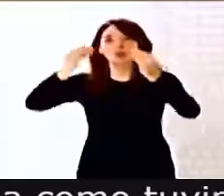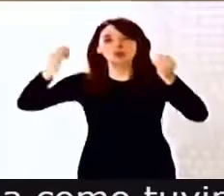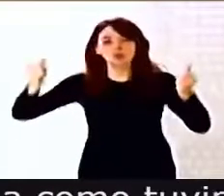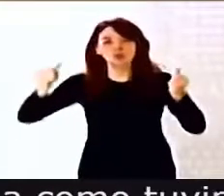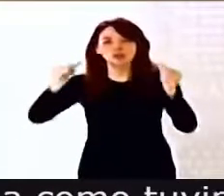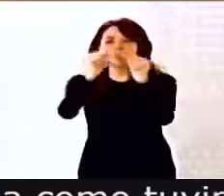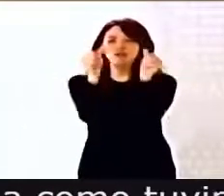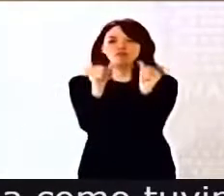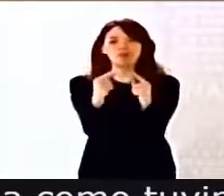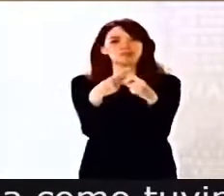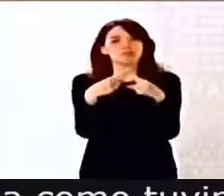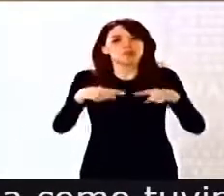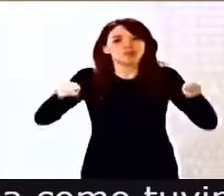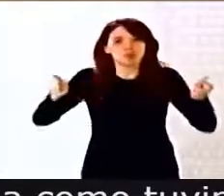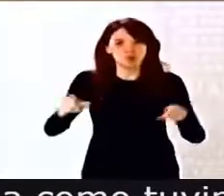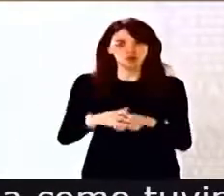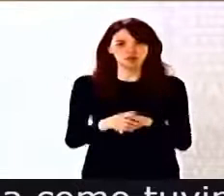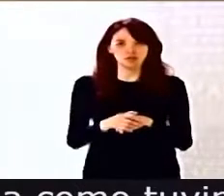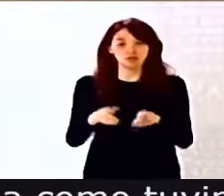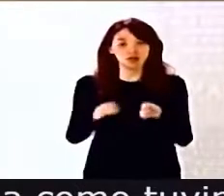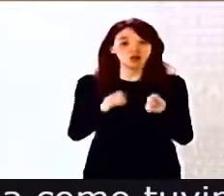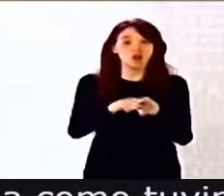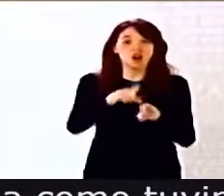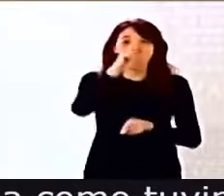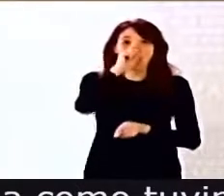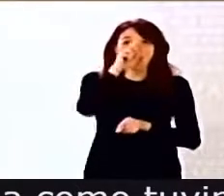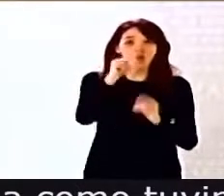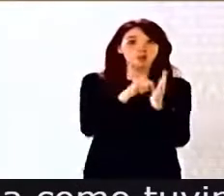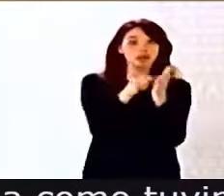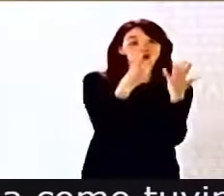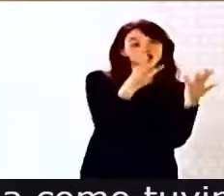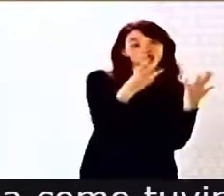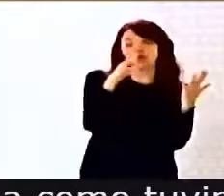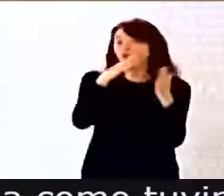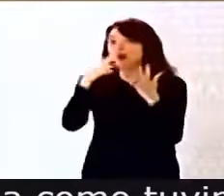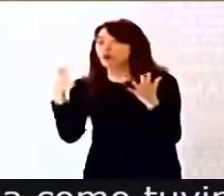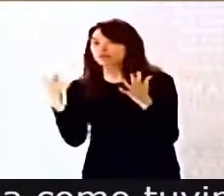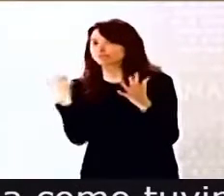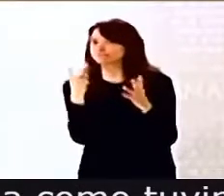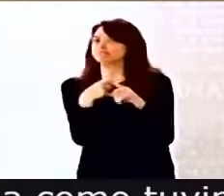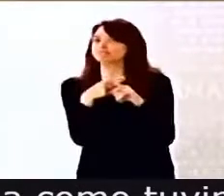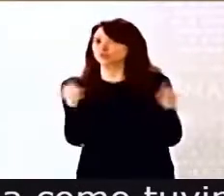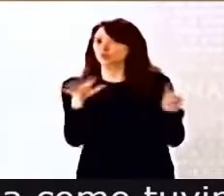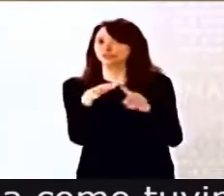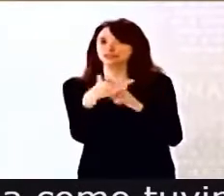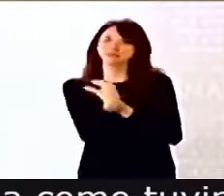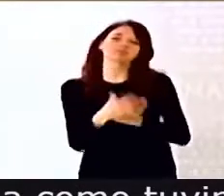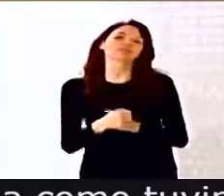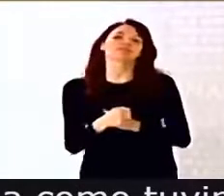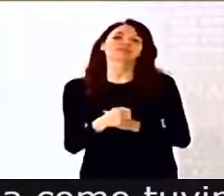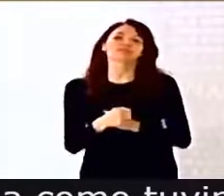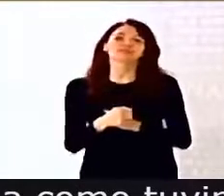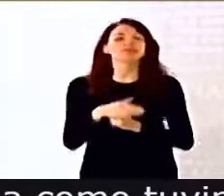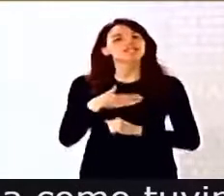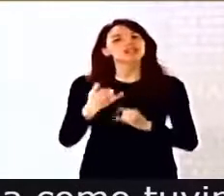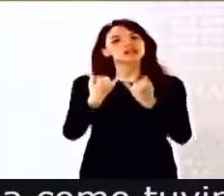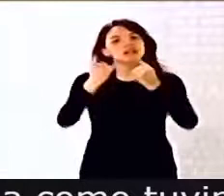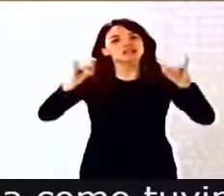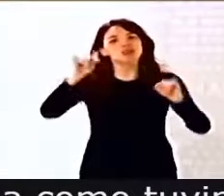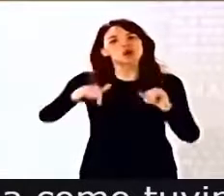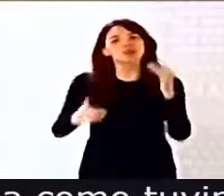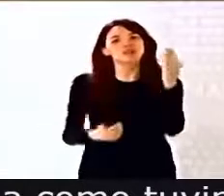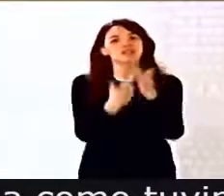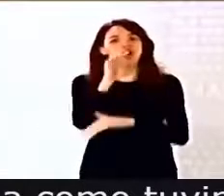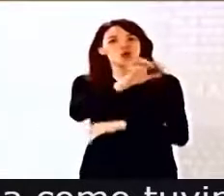la crisis del año 2008. Por lo tanto, quiero celebrar con todos ustedes también este Día